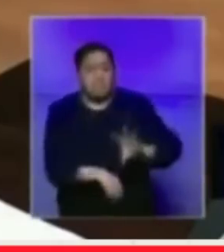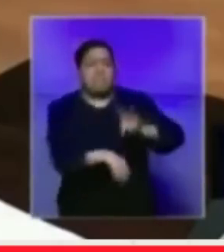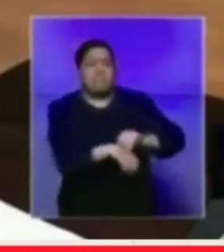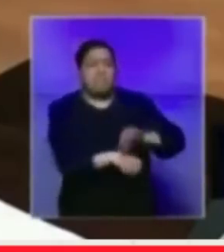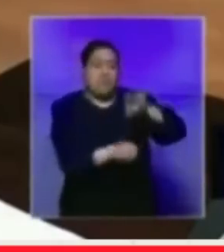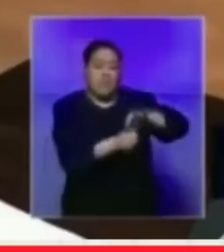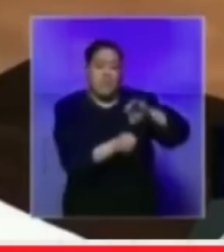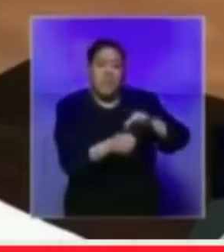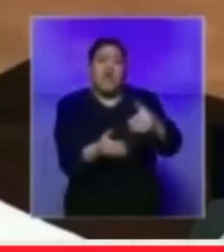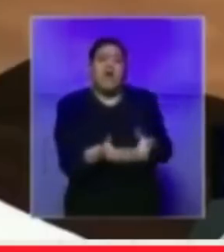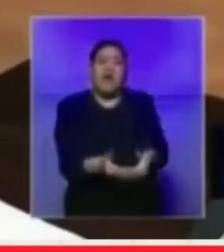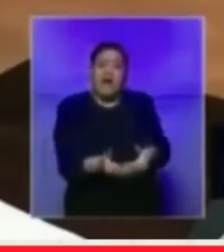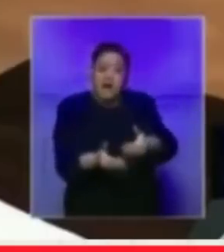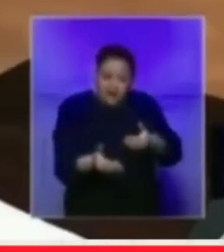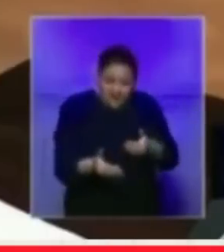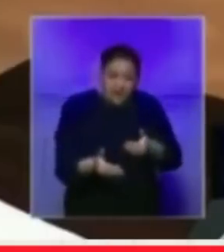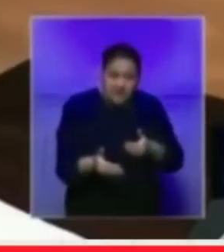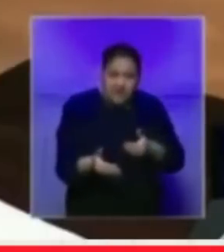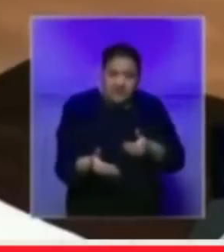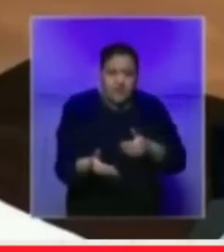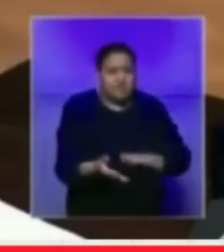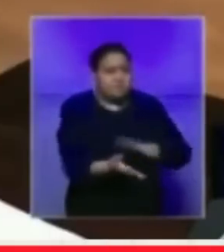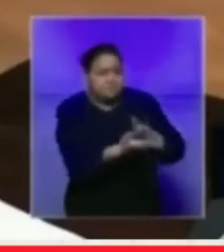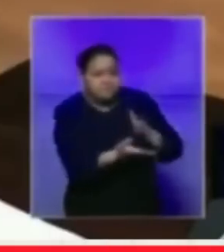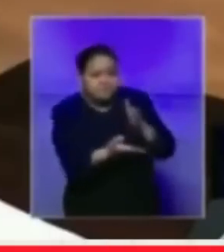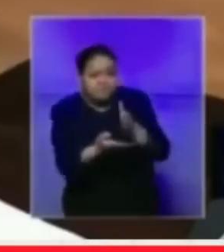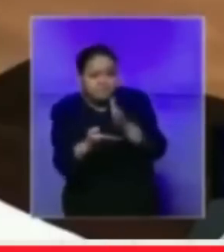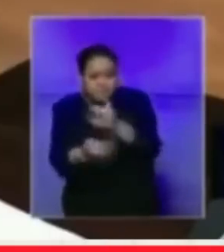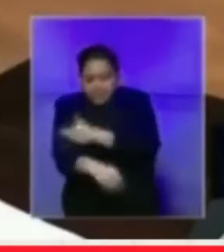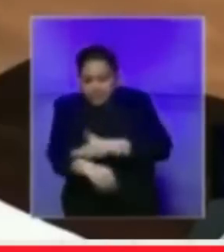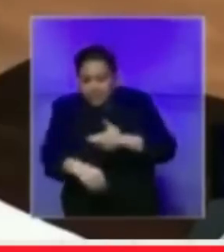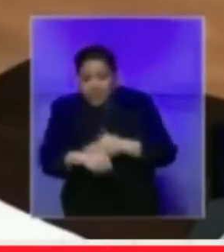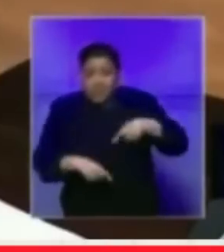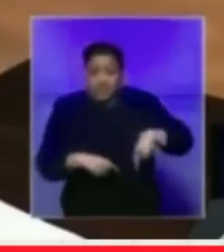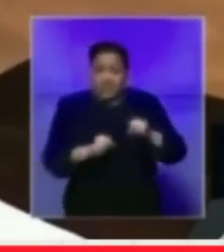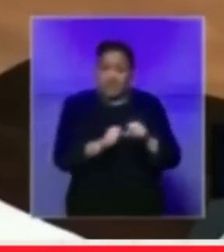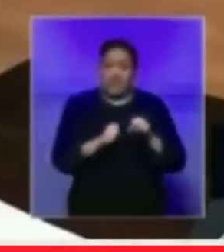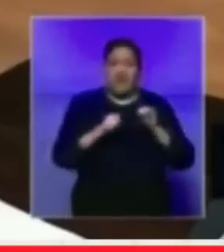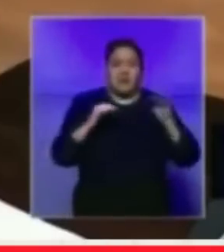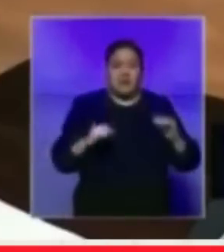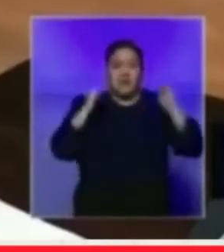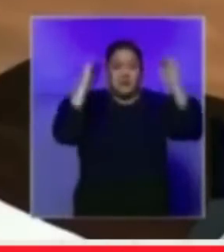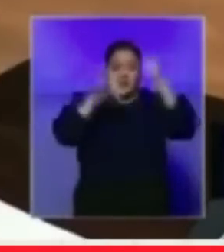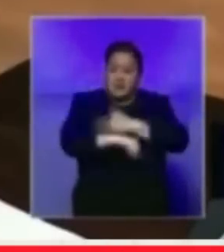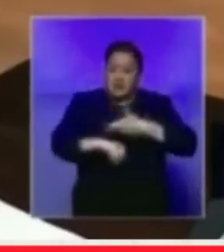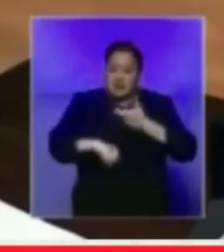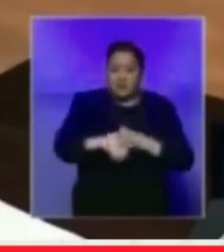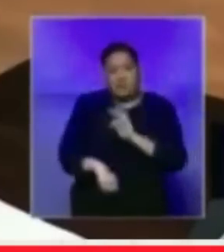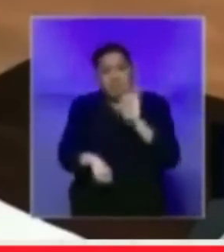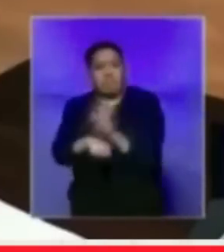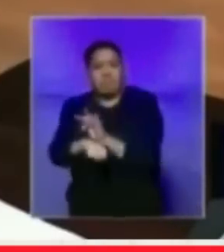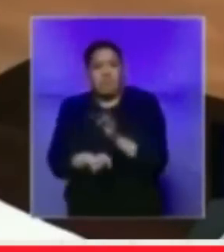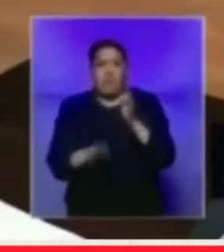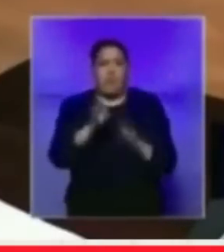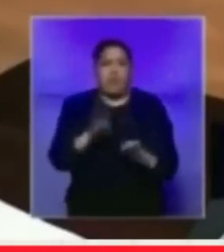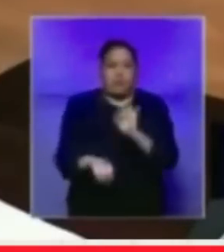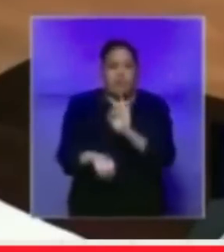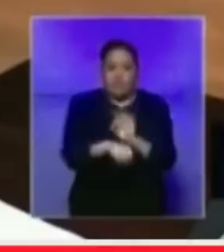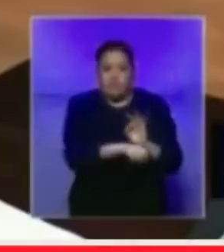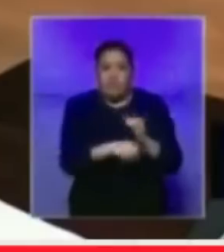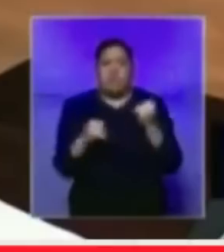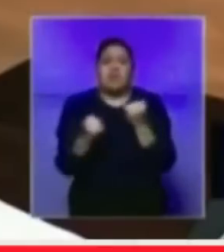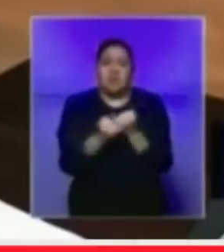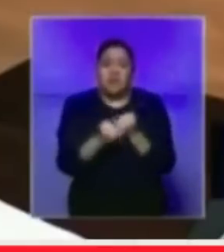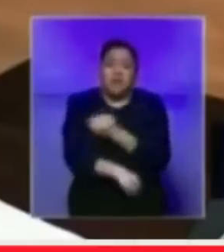su derecho el día de la jornada electoral, derecho que fue ampliado por esta Sala Superior mediante sentencia a las personas cuidadoras